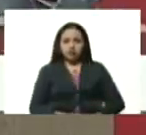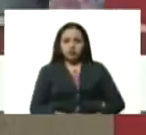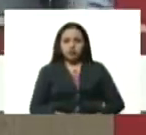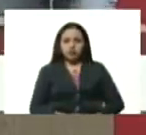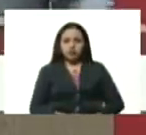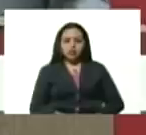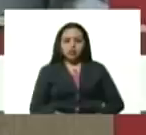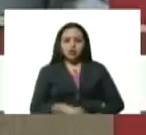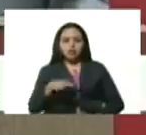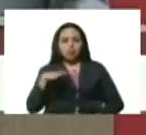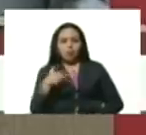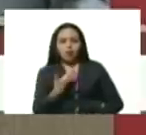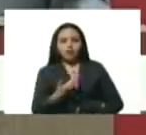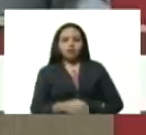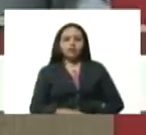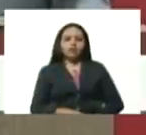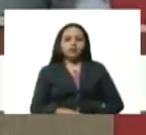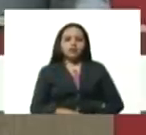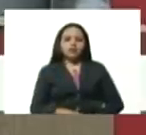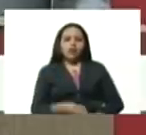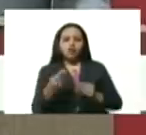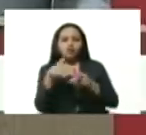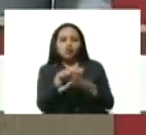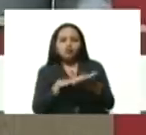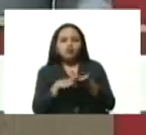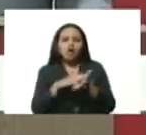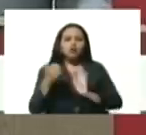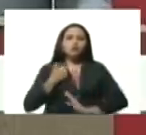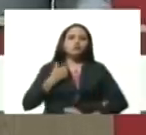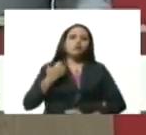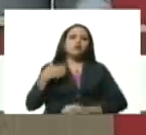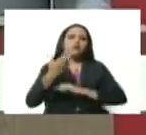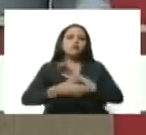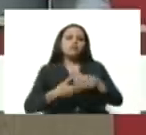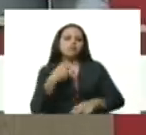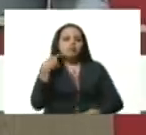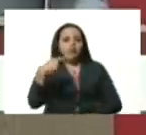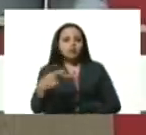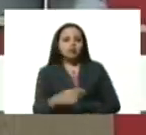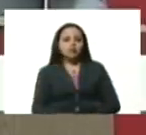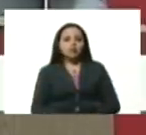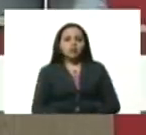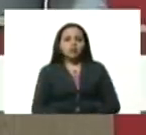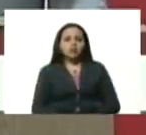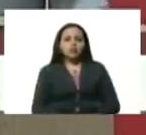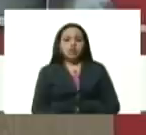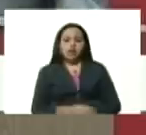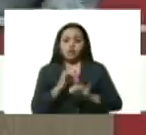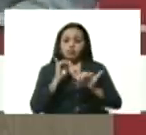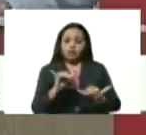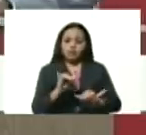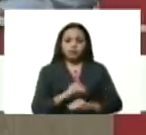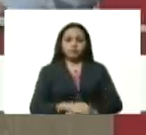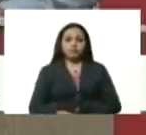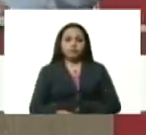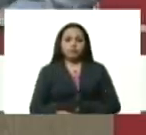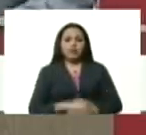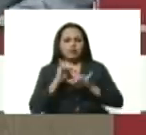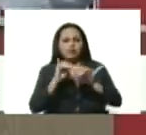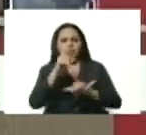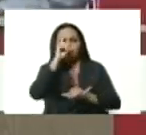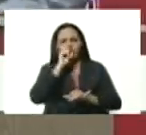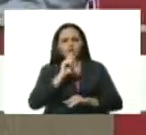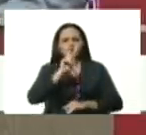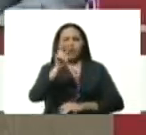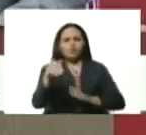democráticas, dirimir cualquier tipo de controversia política que se tenga, sino que muy por el contrario, desde el mismo año 2014,